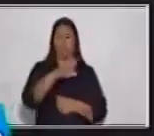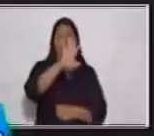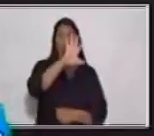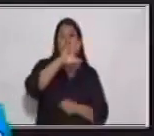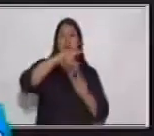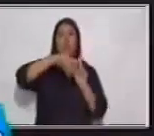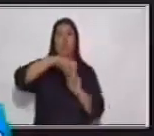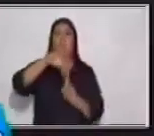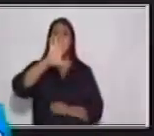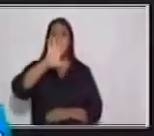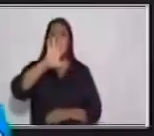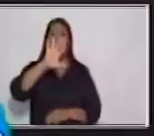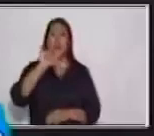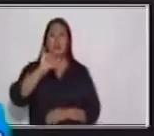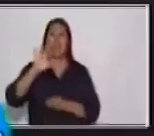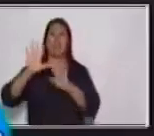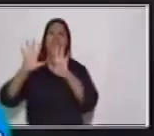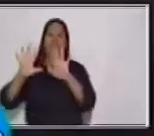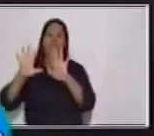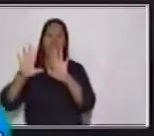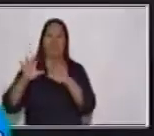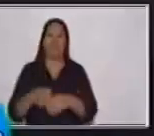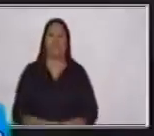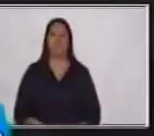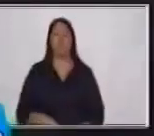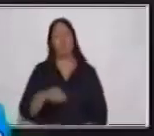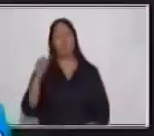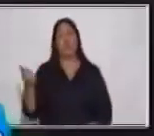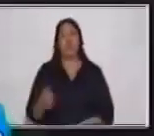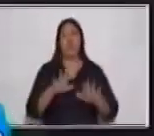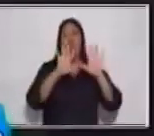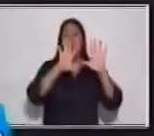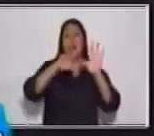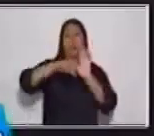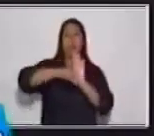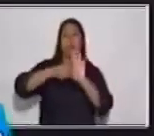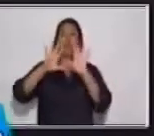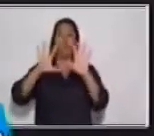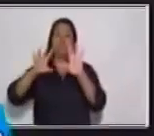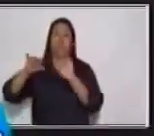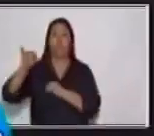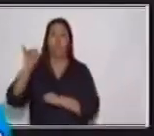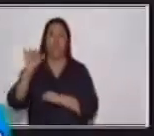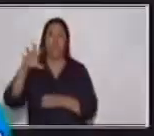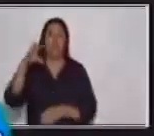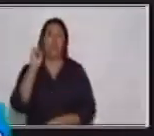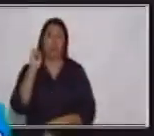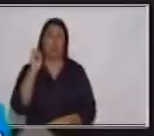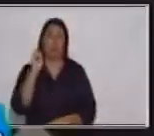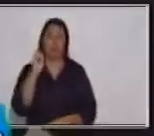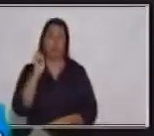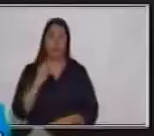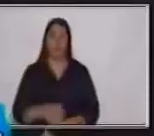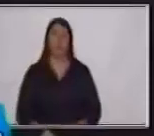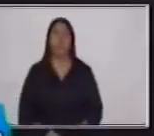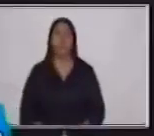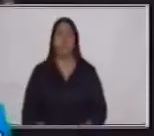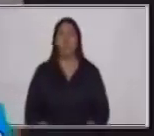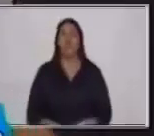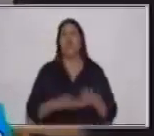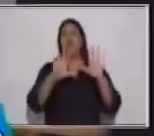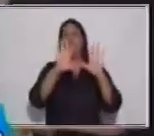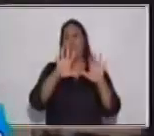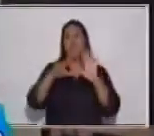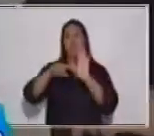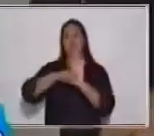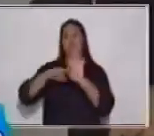Menos 10 igual a 0. Entonces cumple que 0 igual a 0. 10 menos 10,